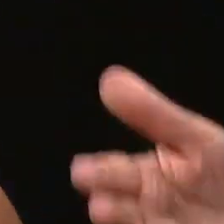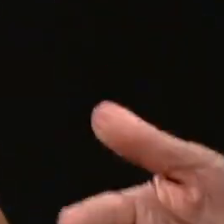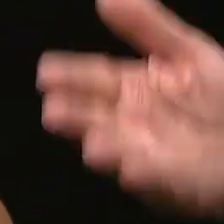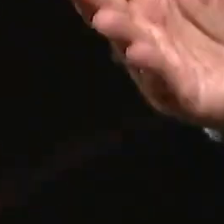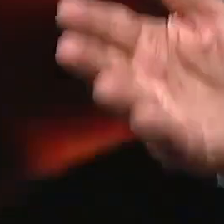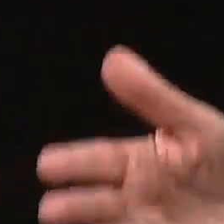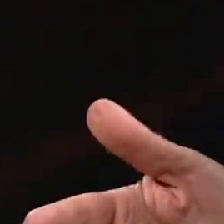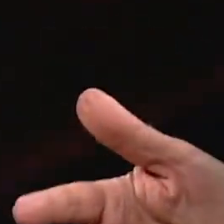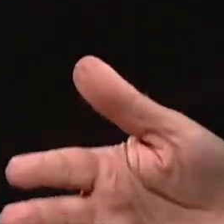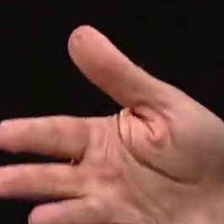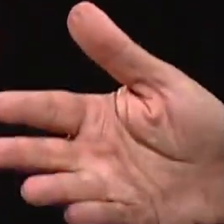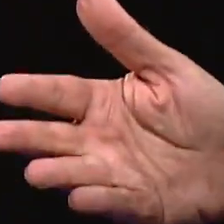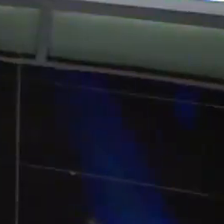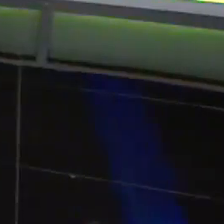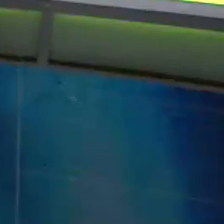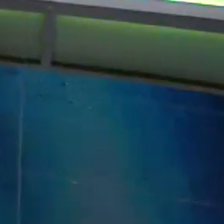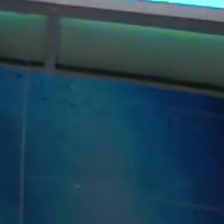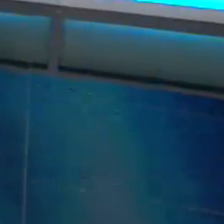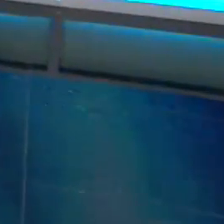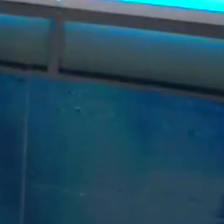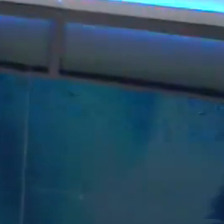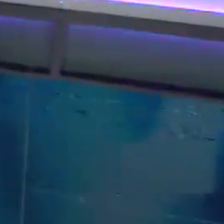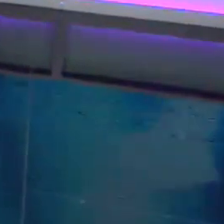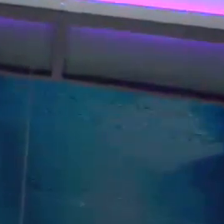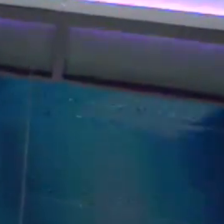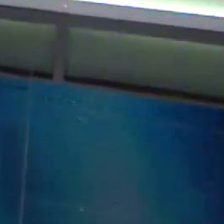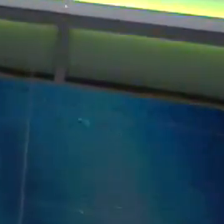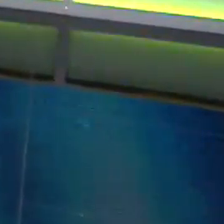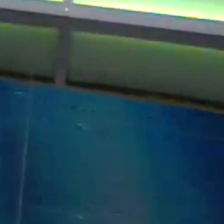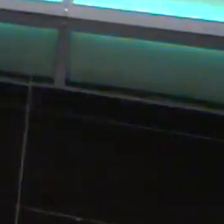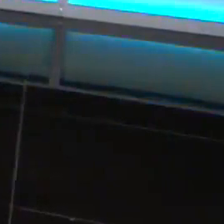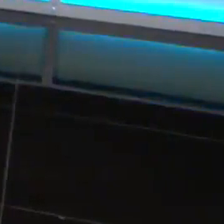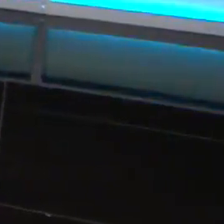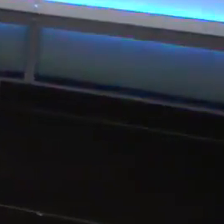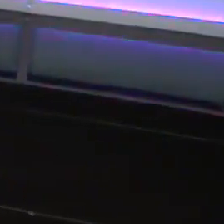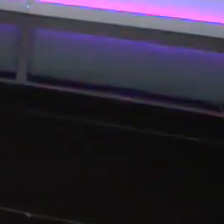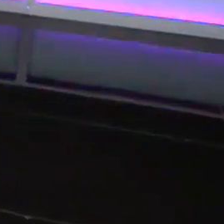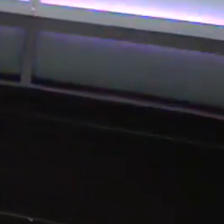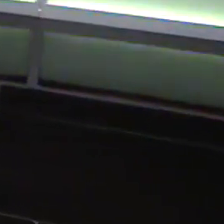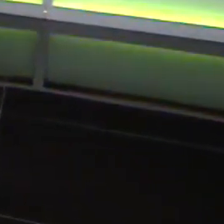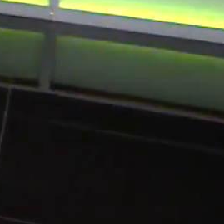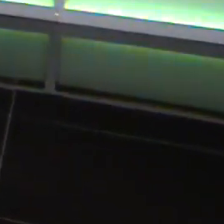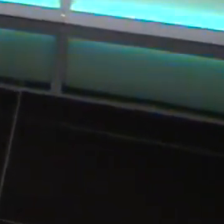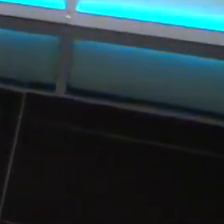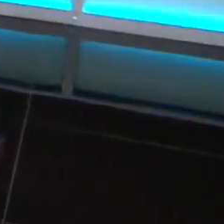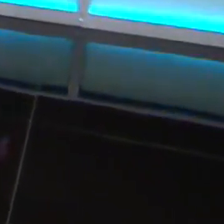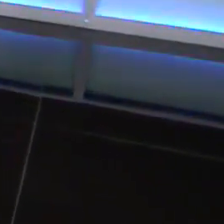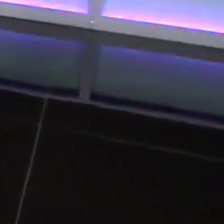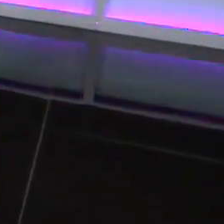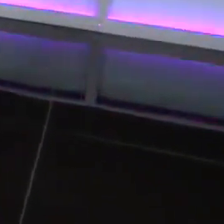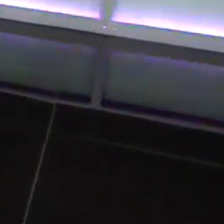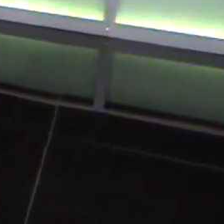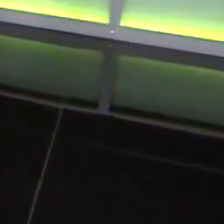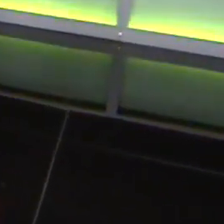Soledad de la humanidad, de la soledad de la humanidad. Gracias.